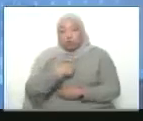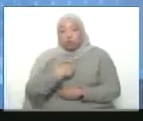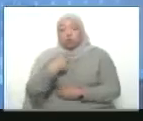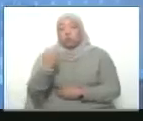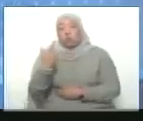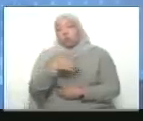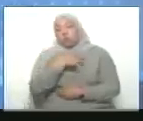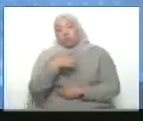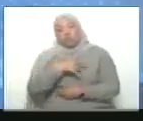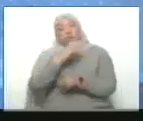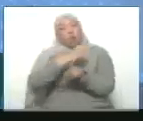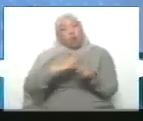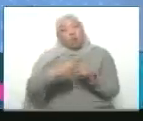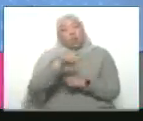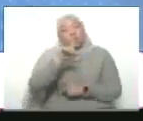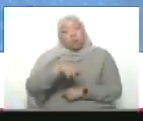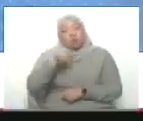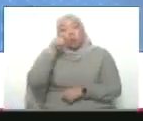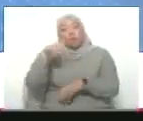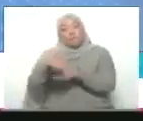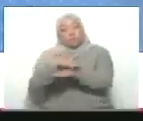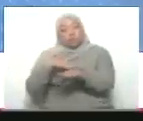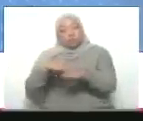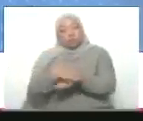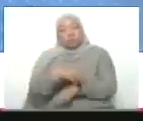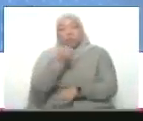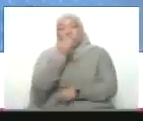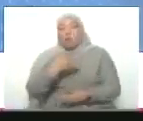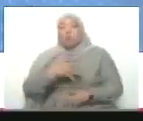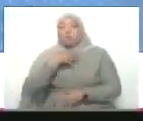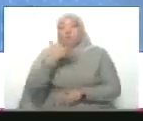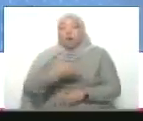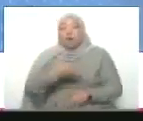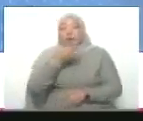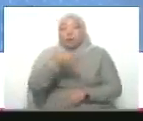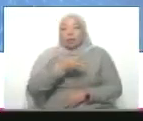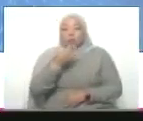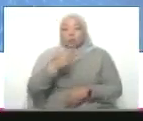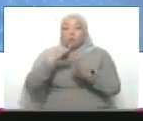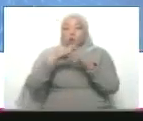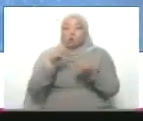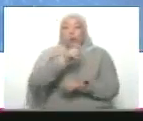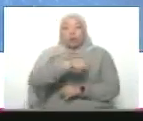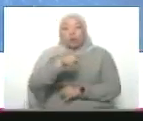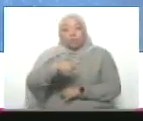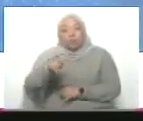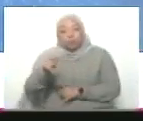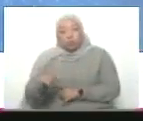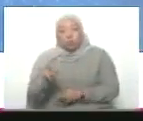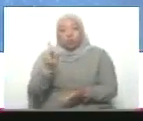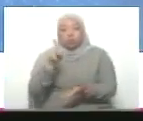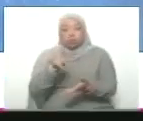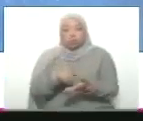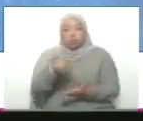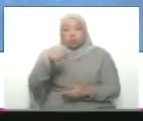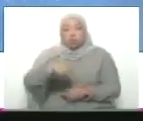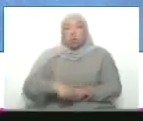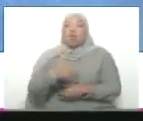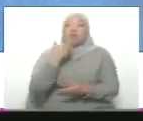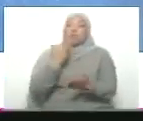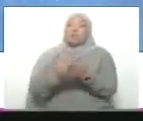culture. Merci de nous accueillir. Saludos también a los ministros. Et bonjour, monsieur Zakaria, qui nous a accueillis dans cette cinquième